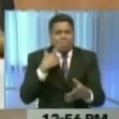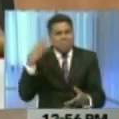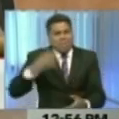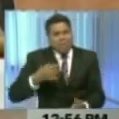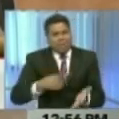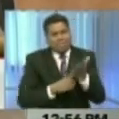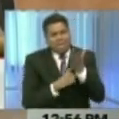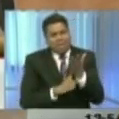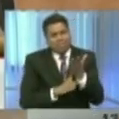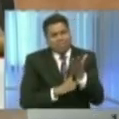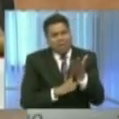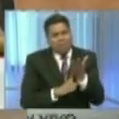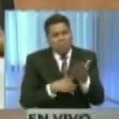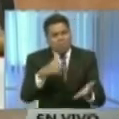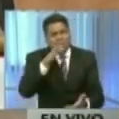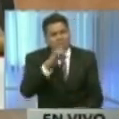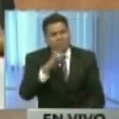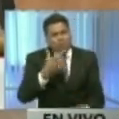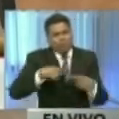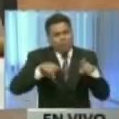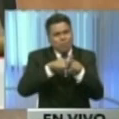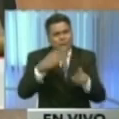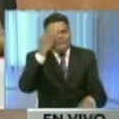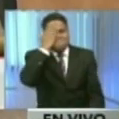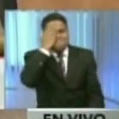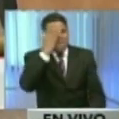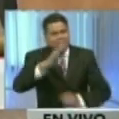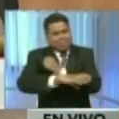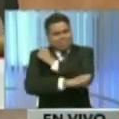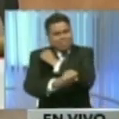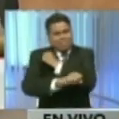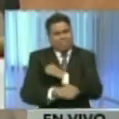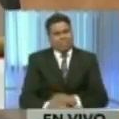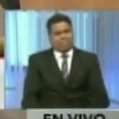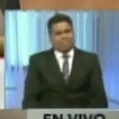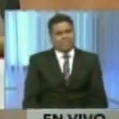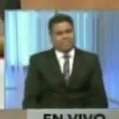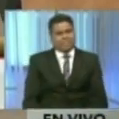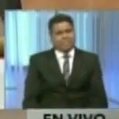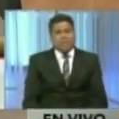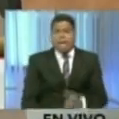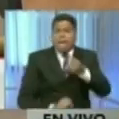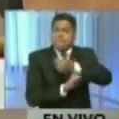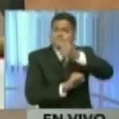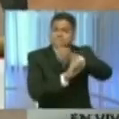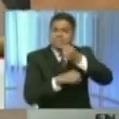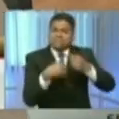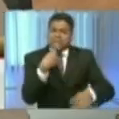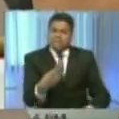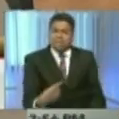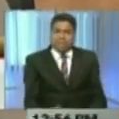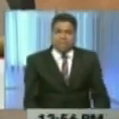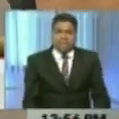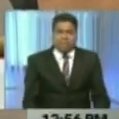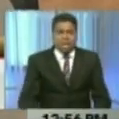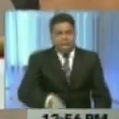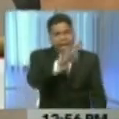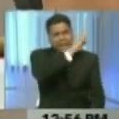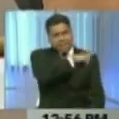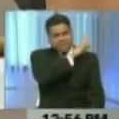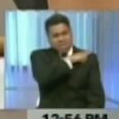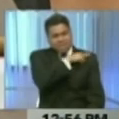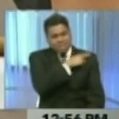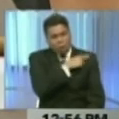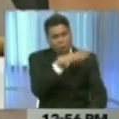Por eso es un informe pirata. Y en base a lo que le dictan sus jefes de la oposición